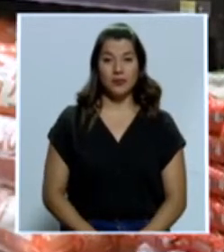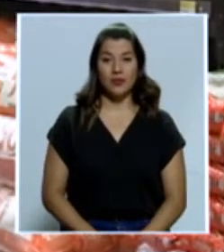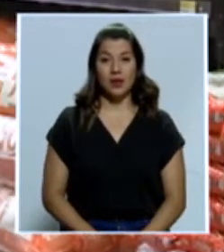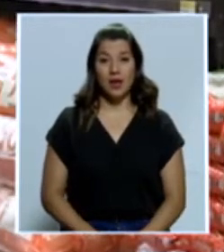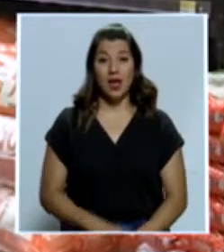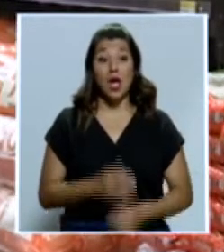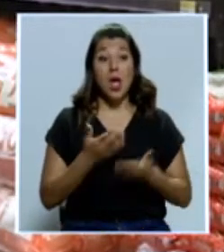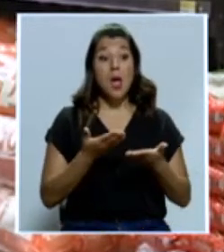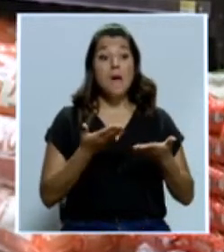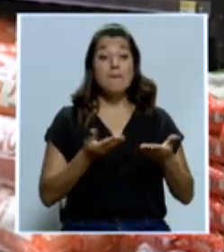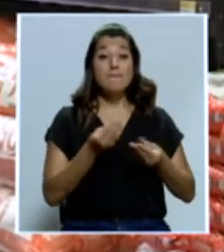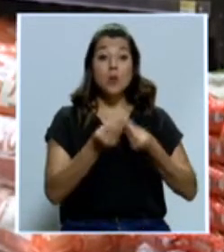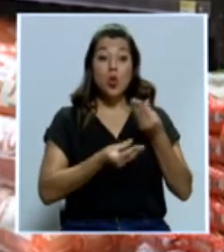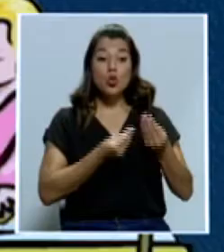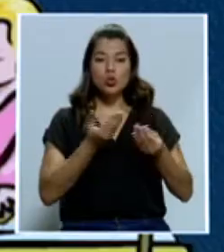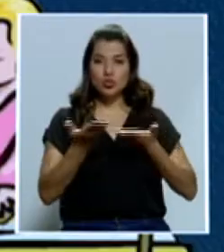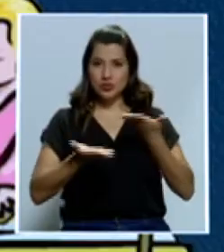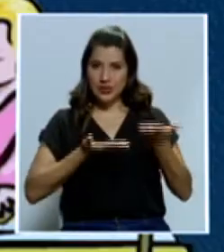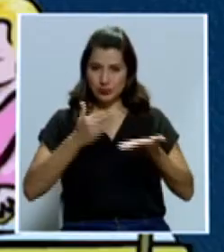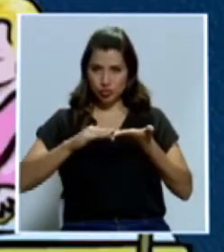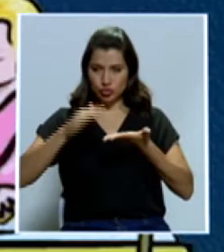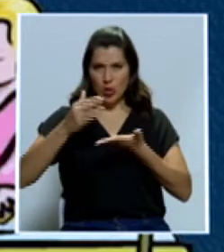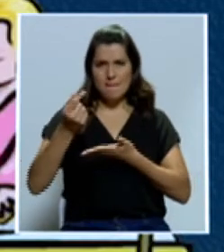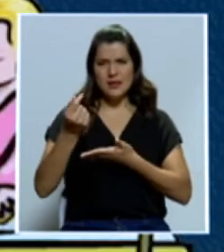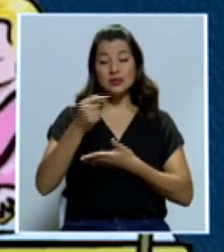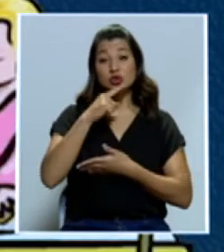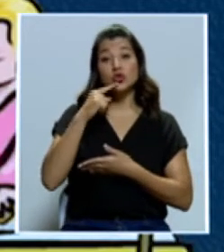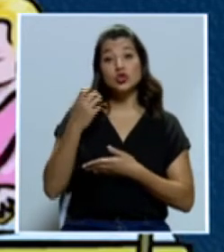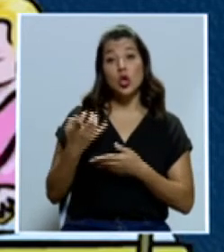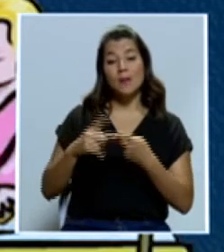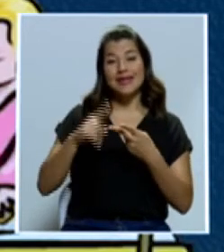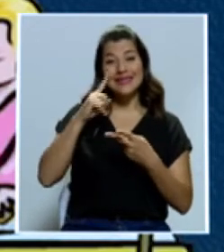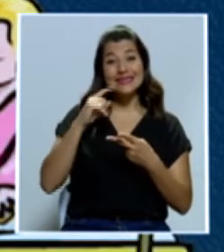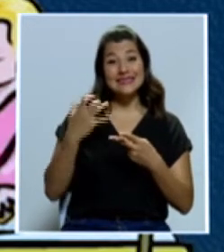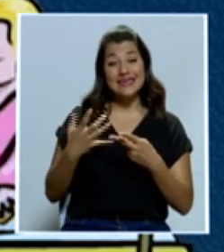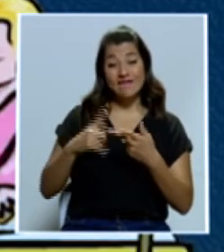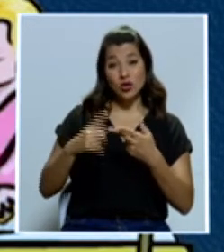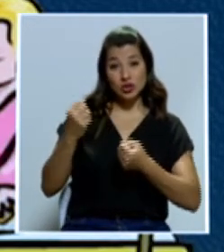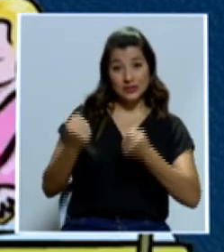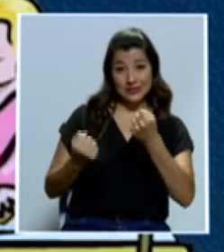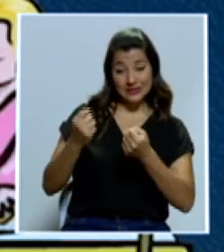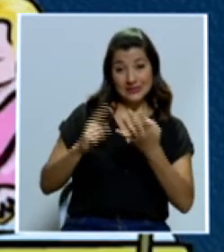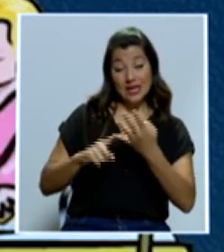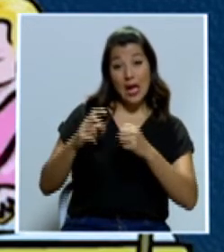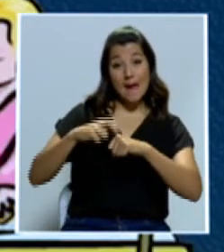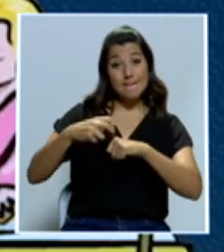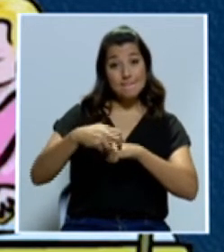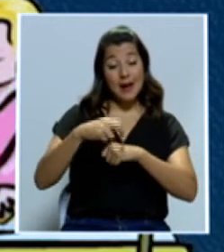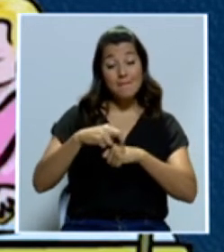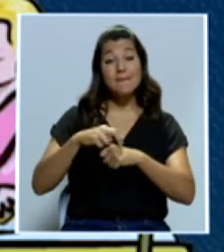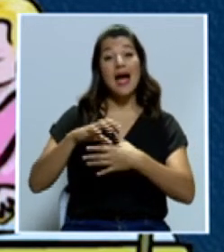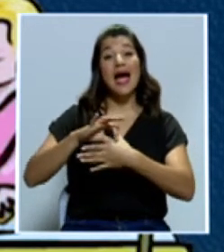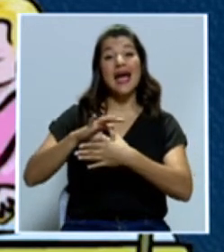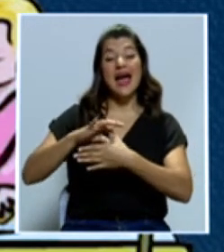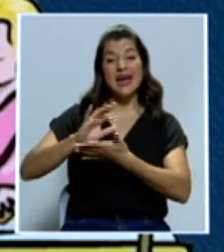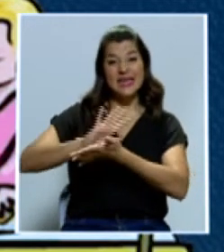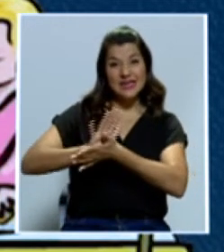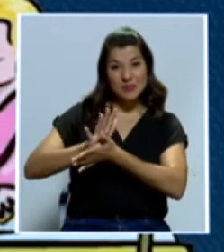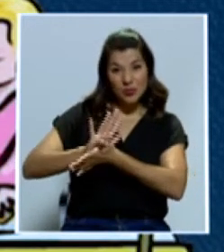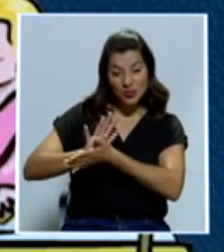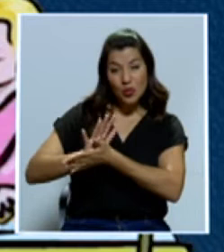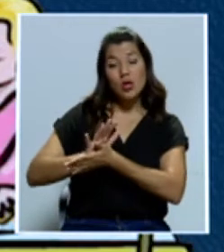bienes y servicios que subieron de precio son el tomate, la cebolla, los automóviles, papa, carne molida o la posta de